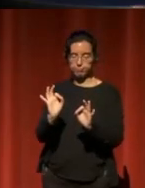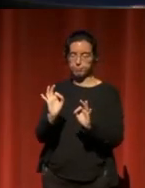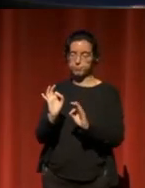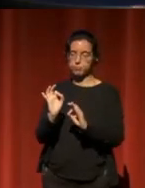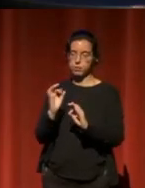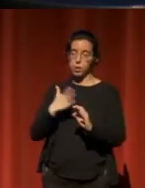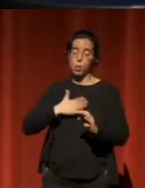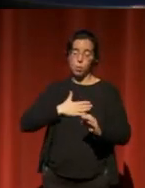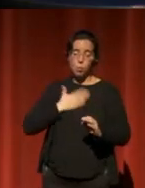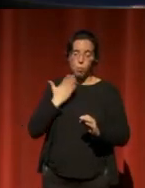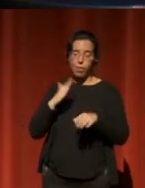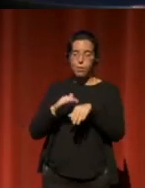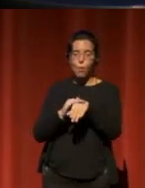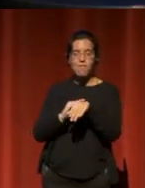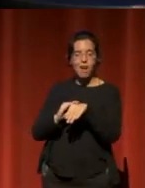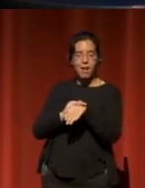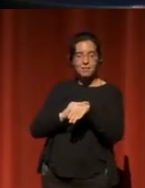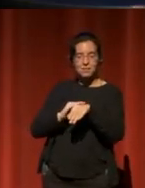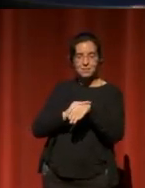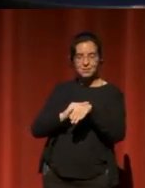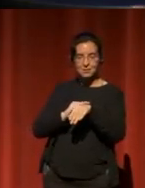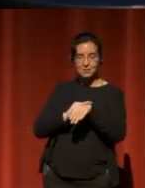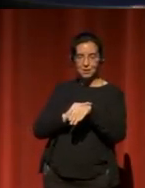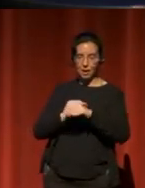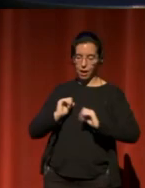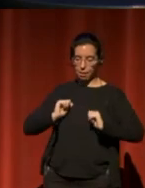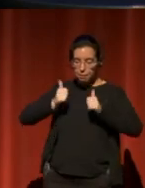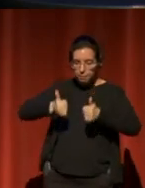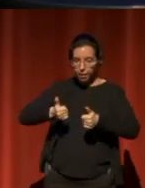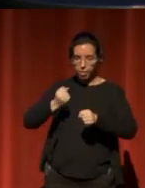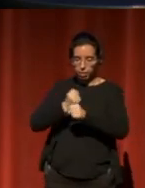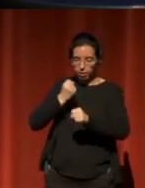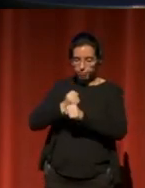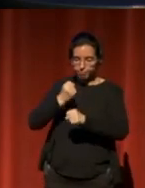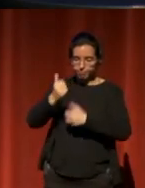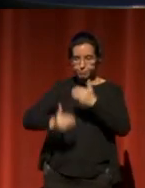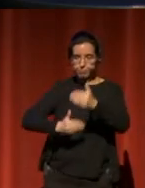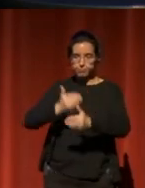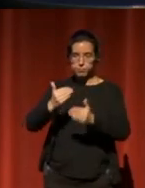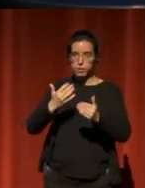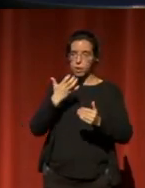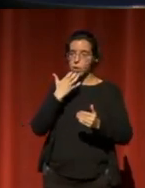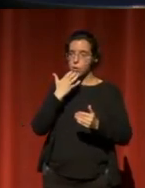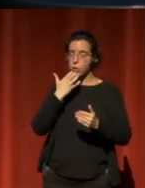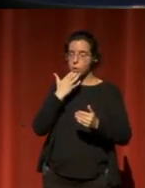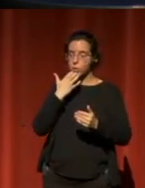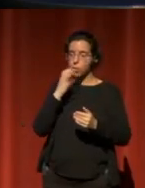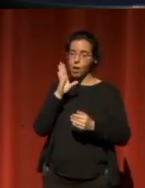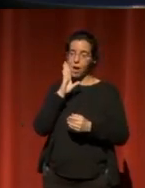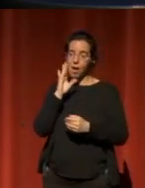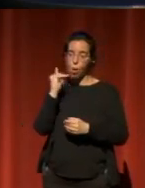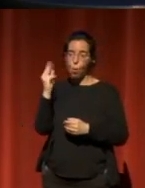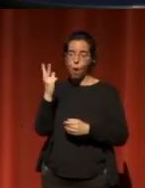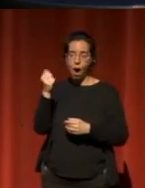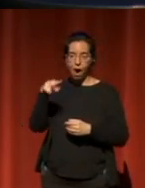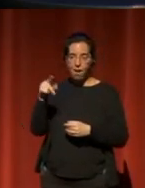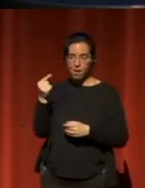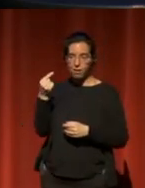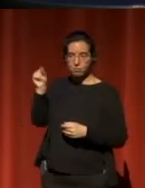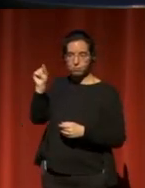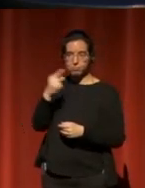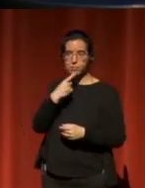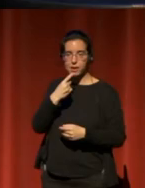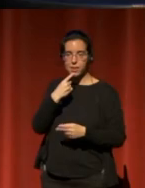ser la base en la que empecemos a trabajar. Yo, por ejemplo, resaltaría algo que ha dicho Juana, de políticas